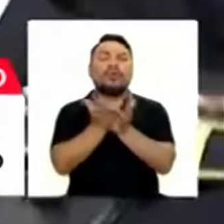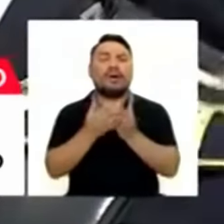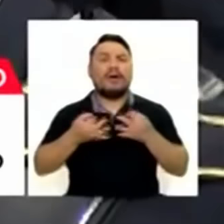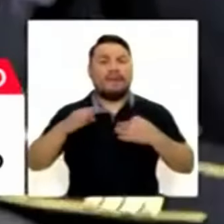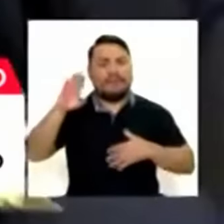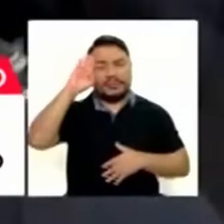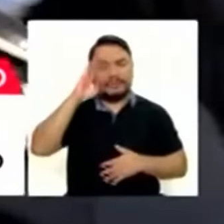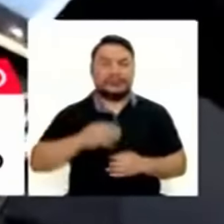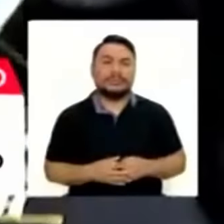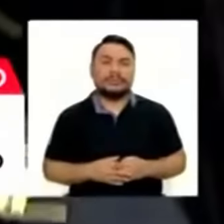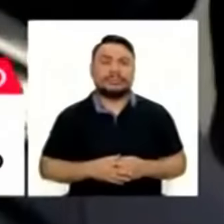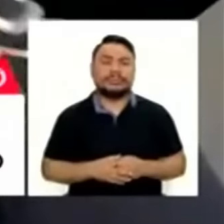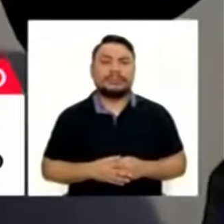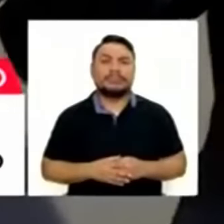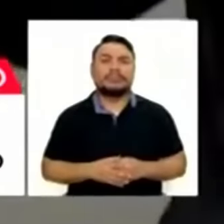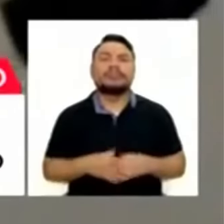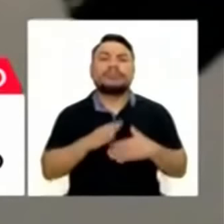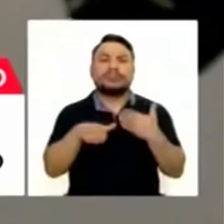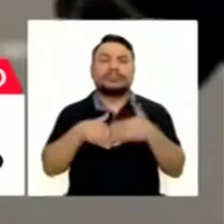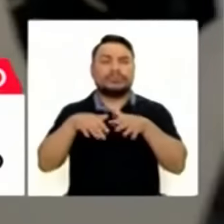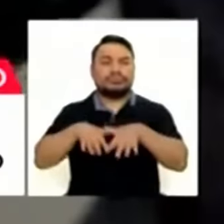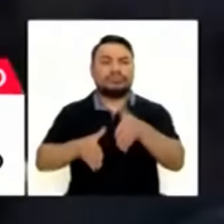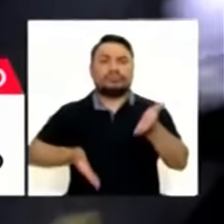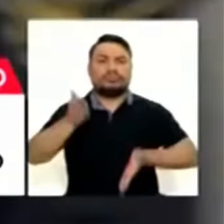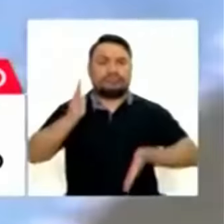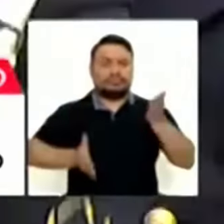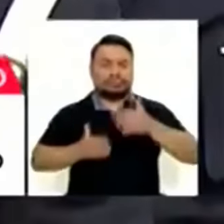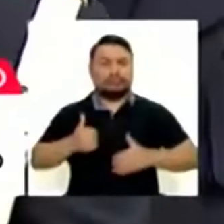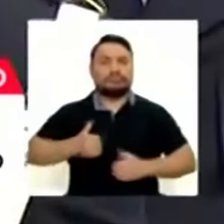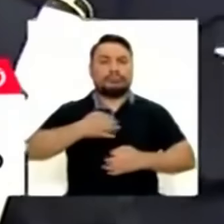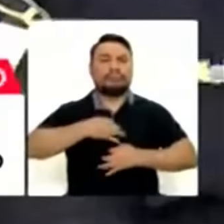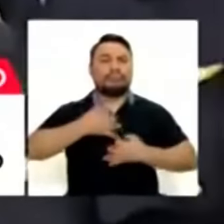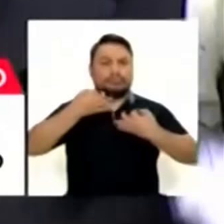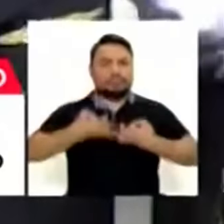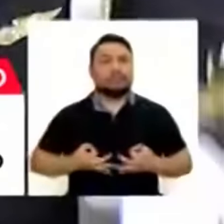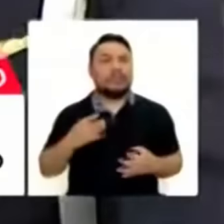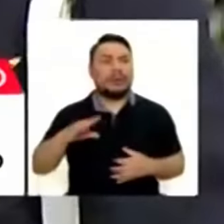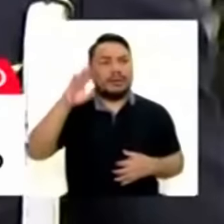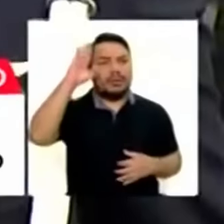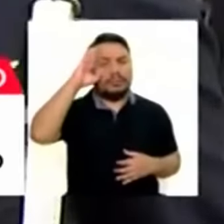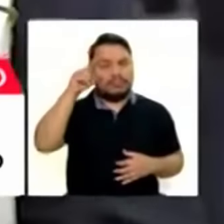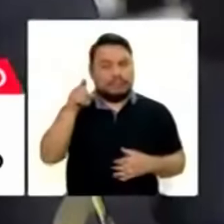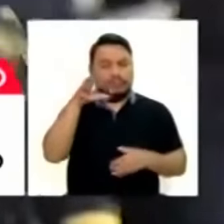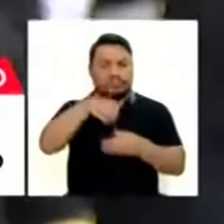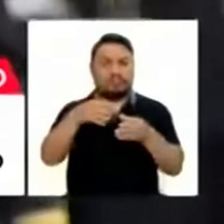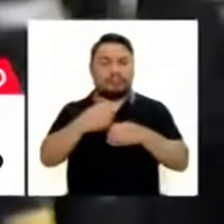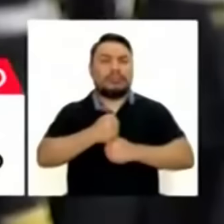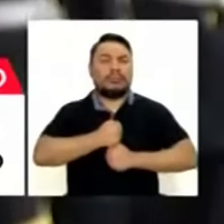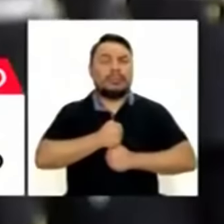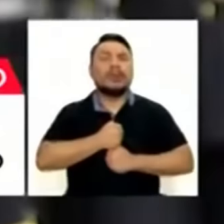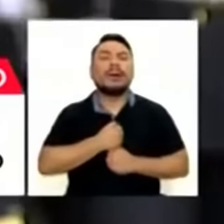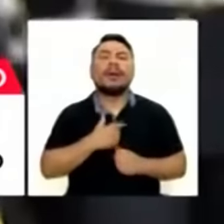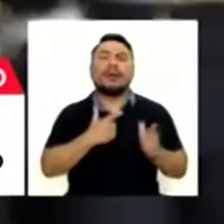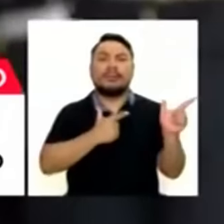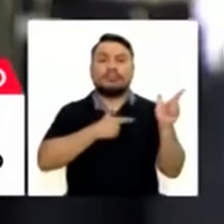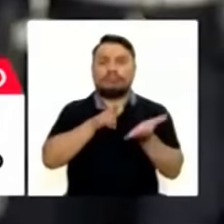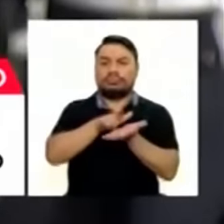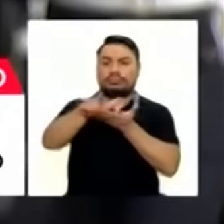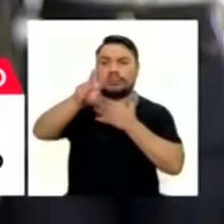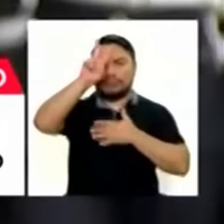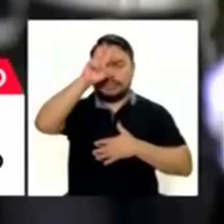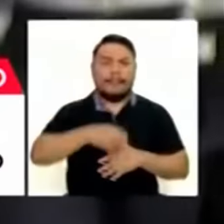Oficiales. Es el paso marcial de los caballeros y damas cadetes de la Escuela de Oficiales de la Fuerza Aérea del Perú, que se forman